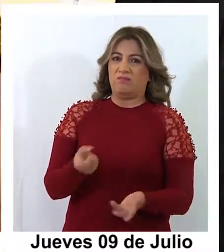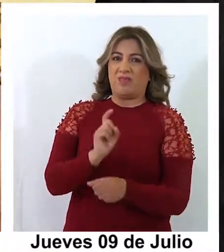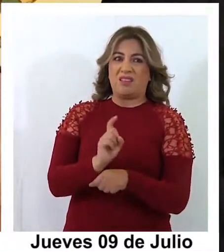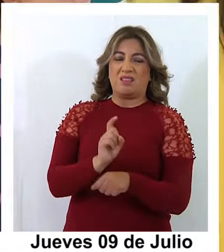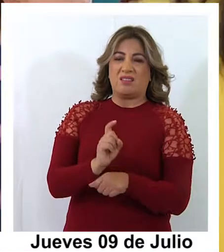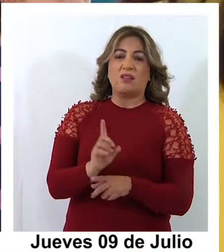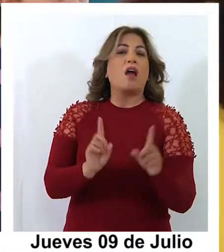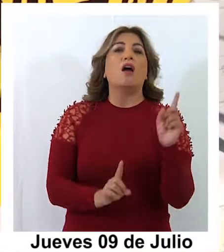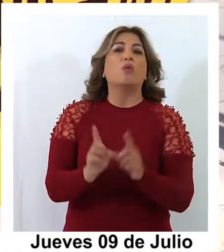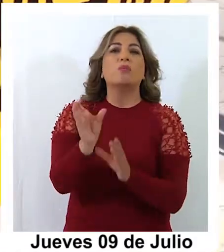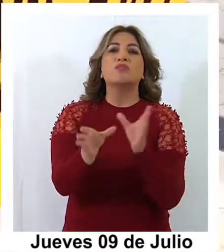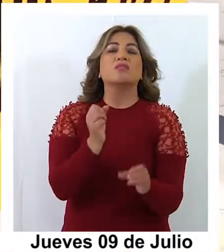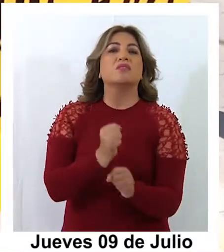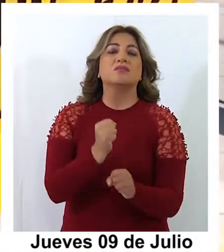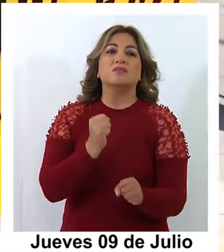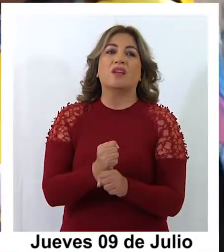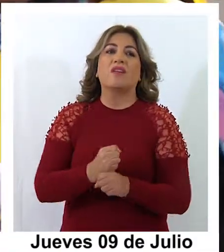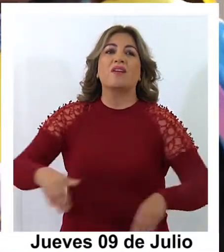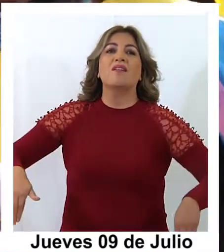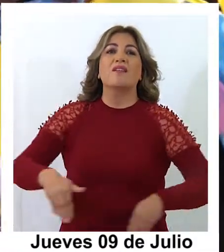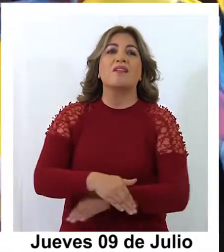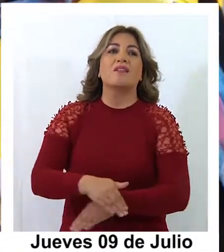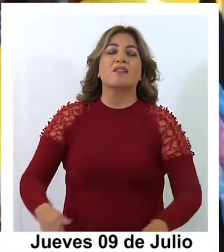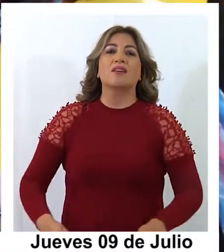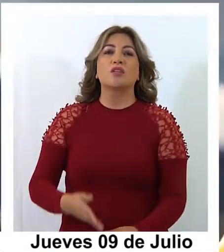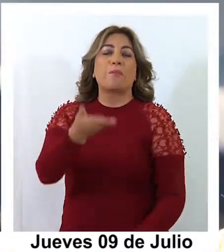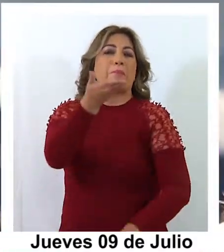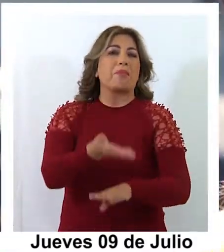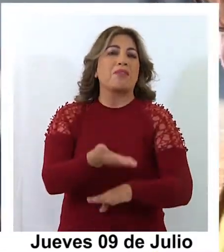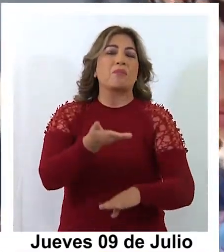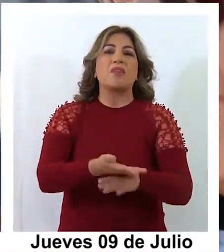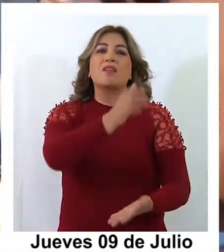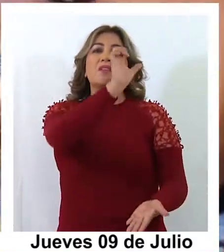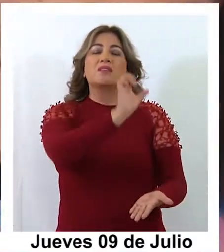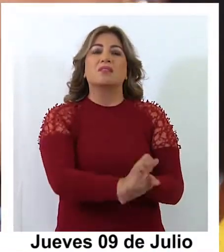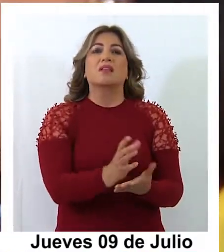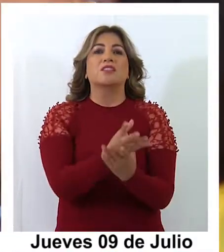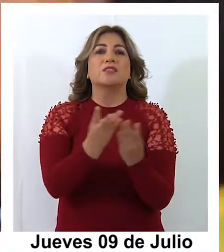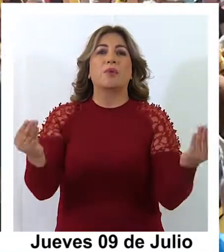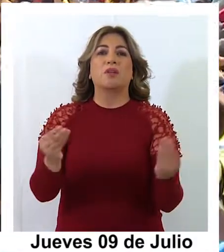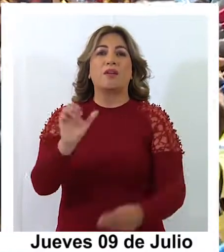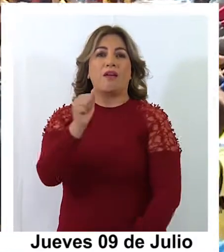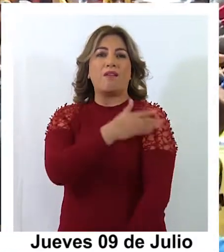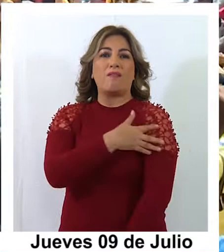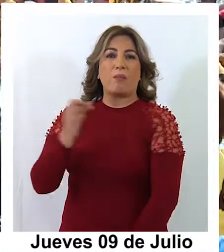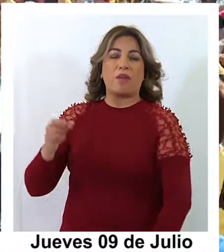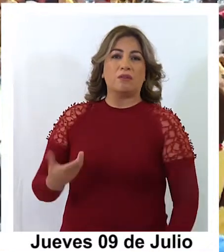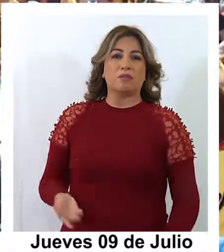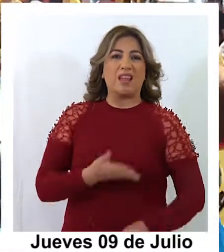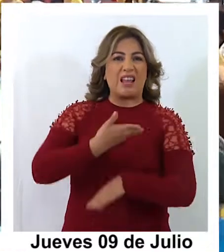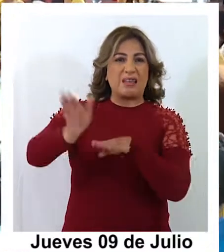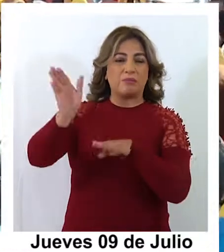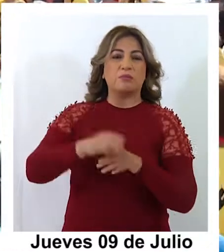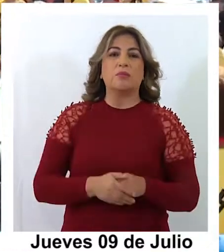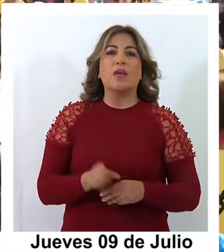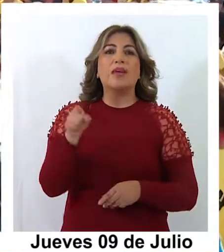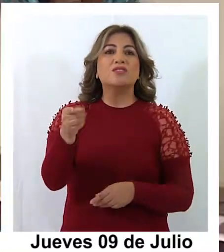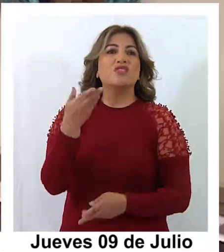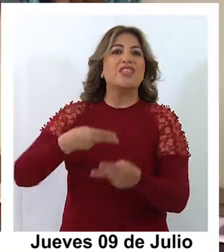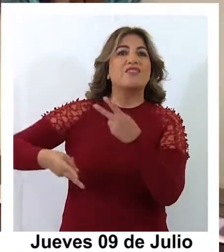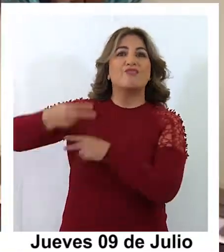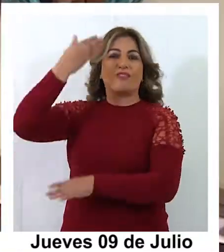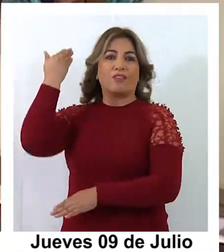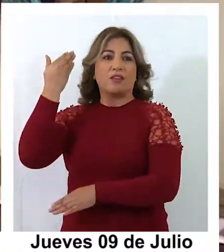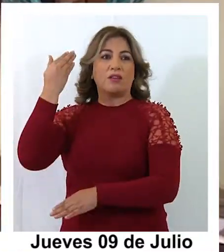por parte de quienes han trabajado en las calles demandando y exigiendo al estado la desaparición de las AFP. Fue un hito histórico.